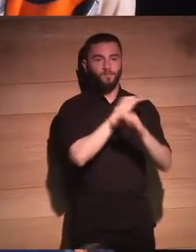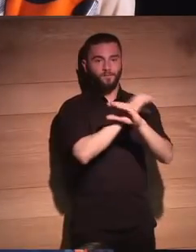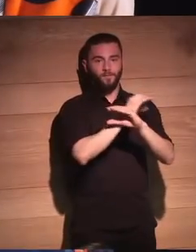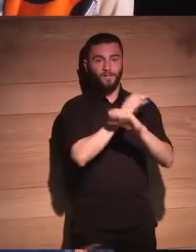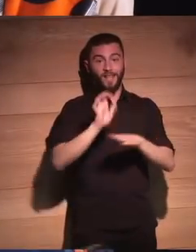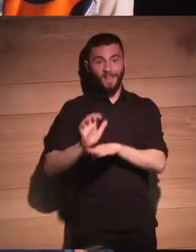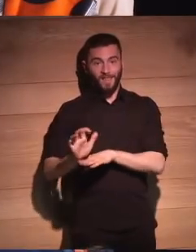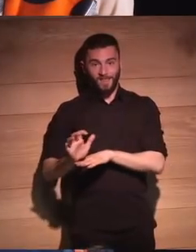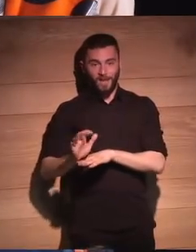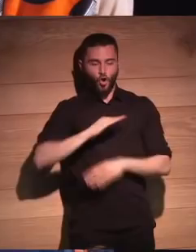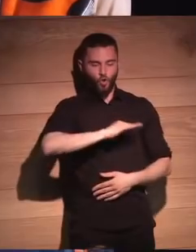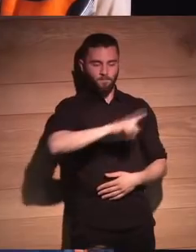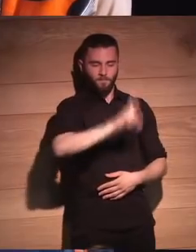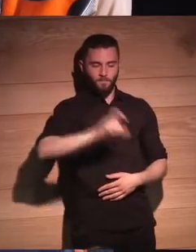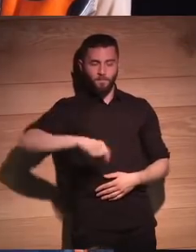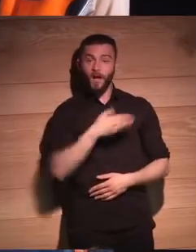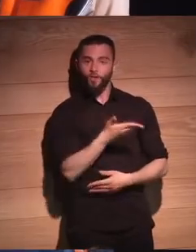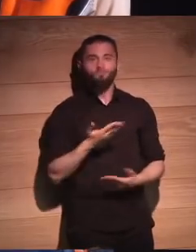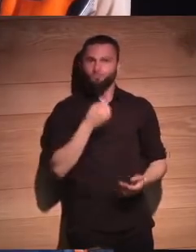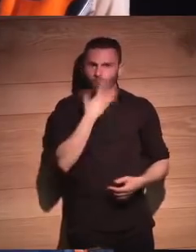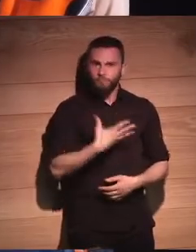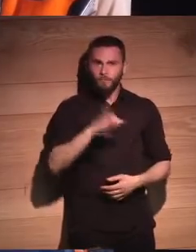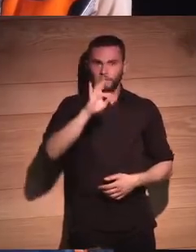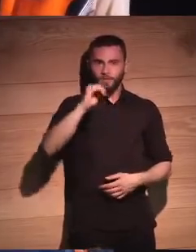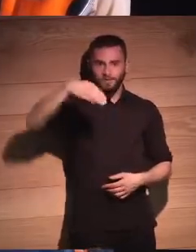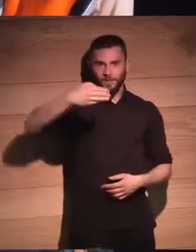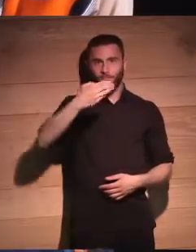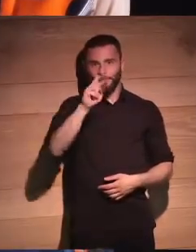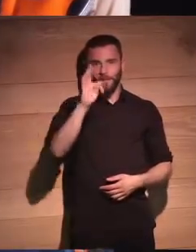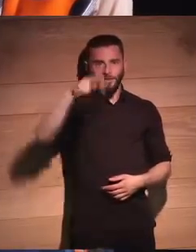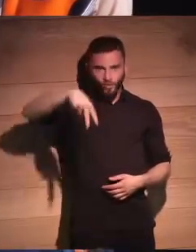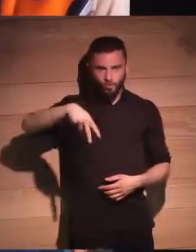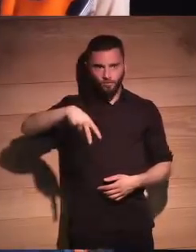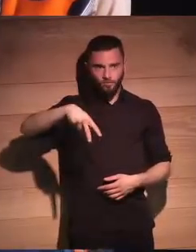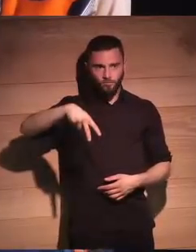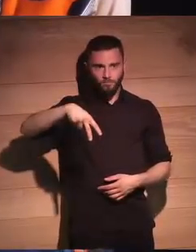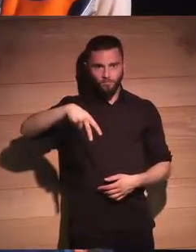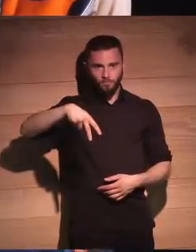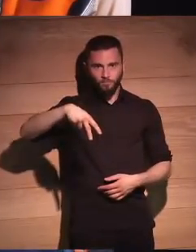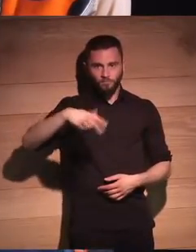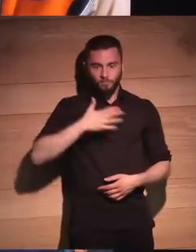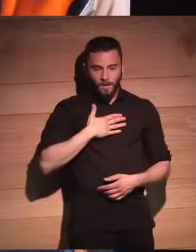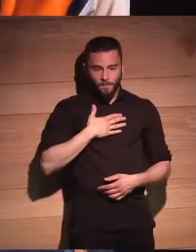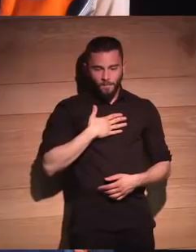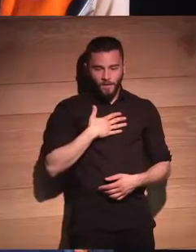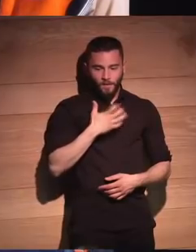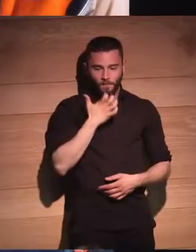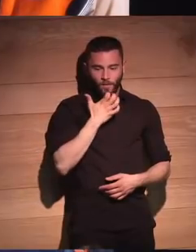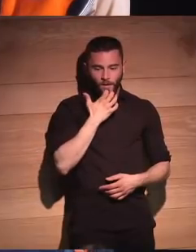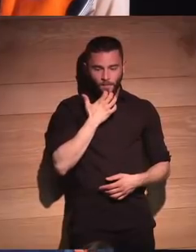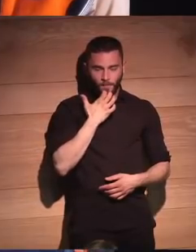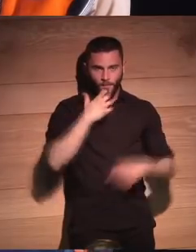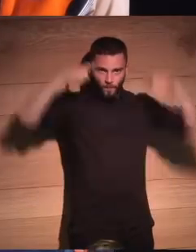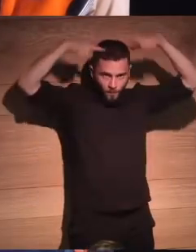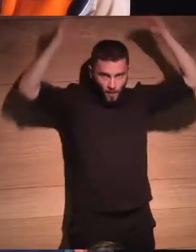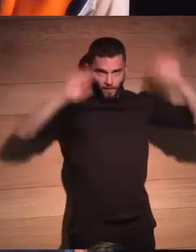que son los villanos. Siempre ha sido Tim Burton del outsider, del tal. Entonces, para mí, por ejemplo, en Batman Vuelve, es decir,